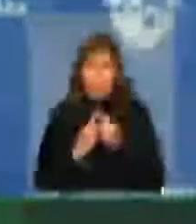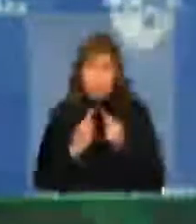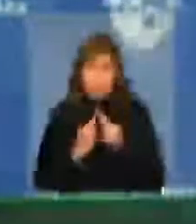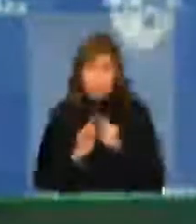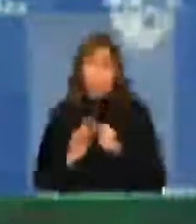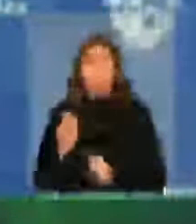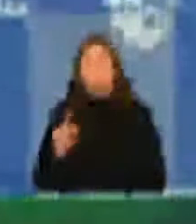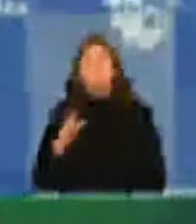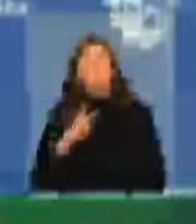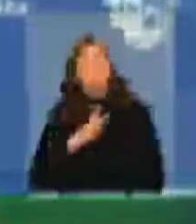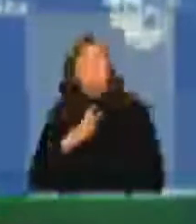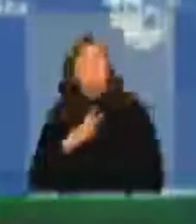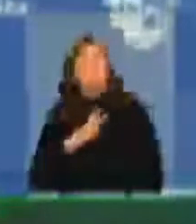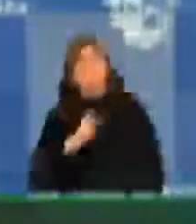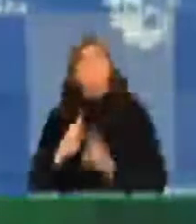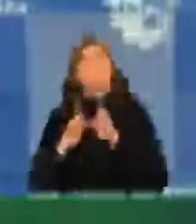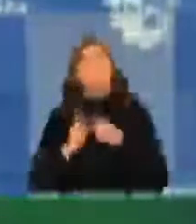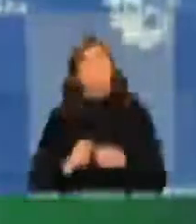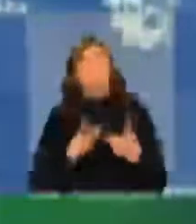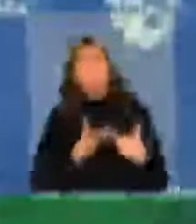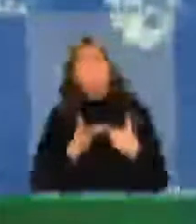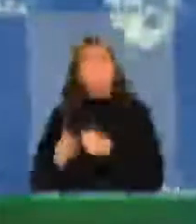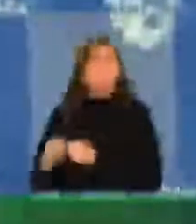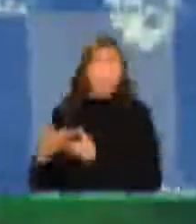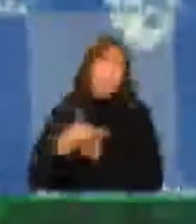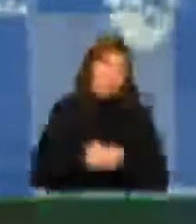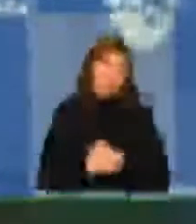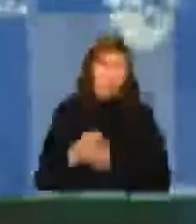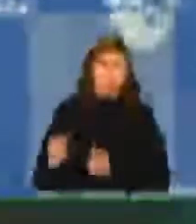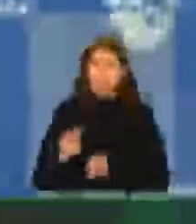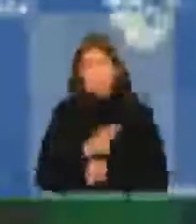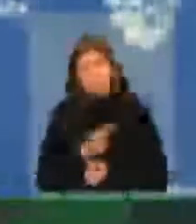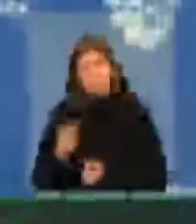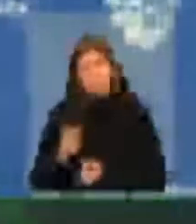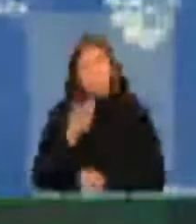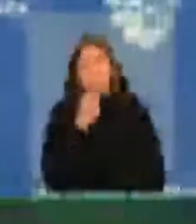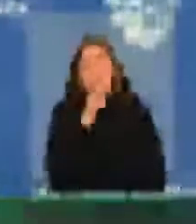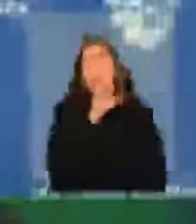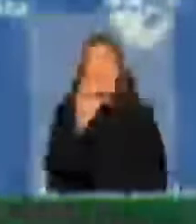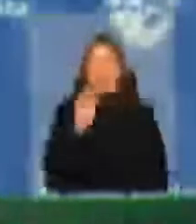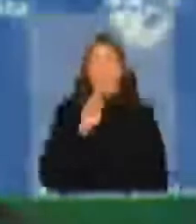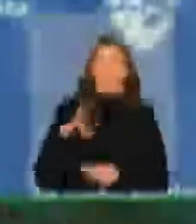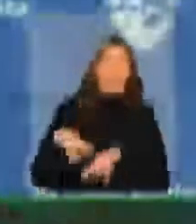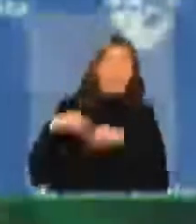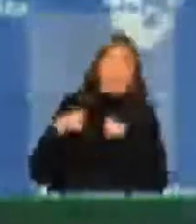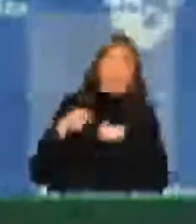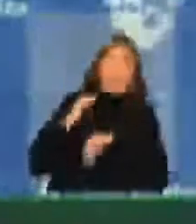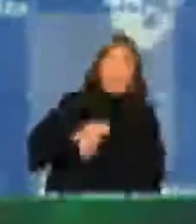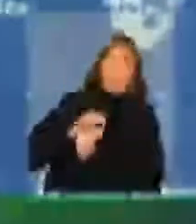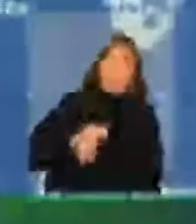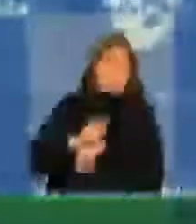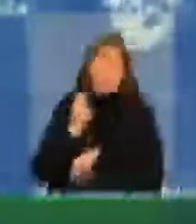prestadores privados también aportarían su parte en este convenio. Es decir, ACE no va a asumir el costo